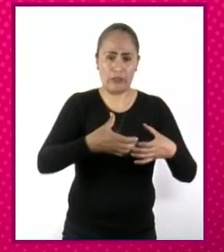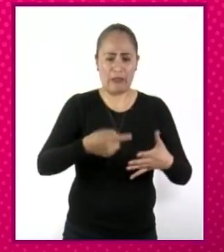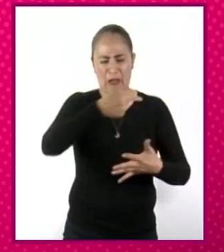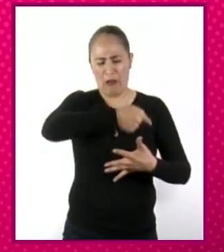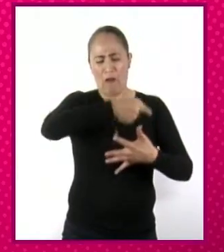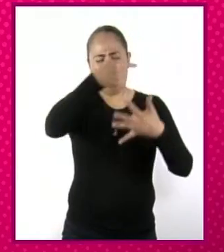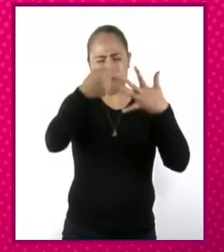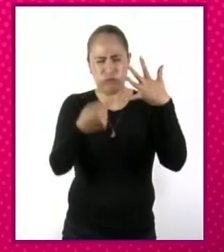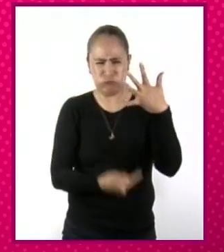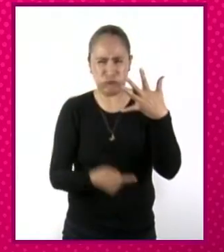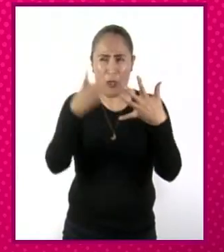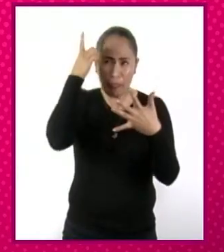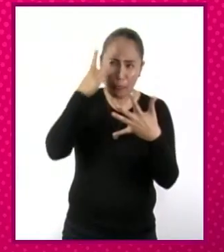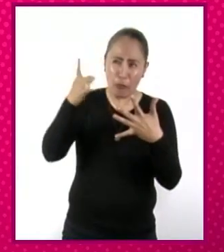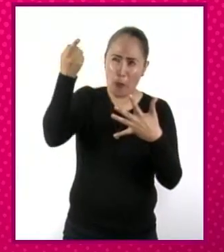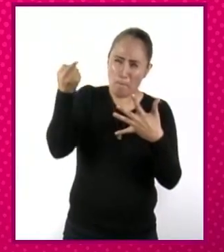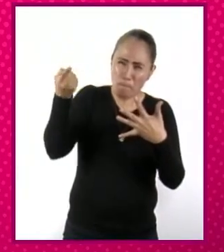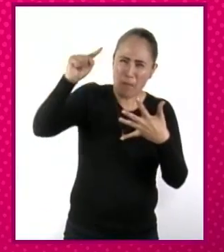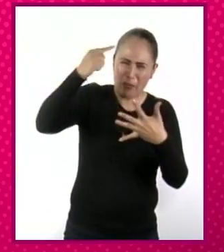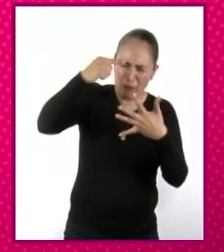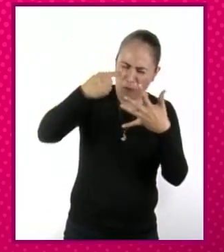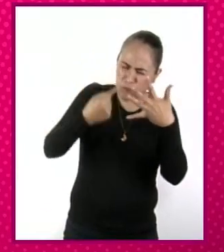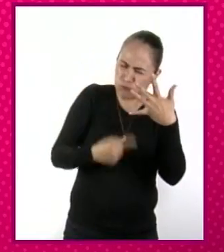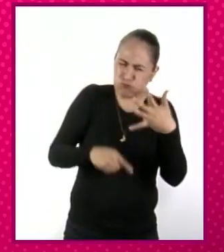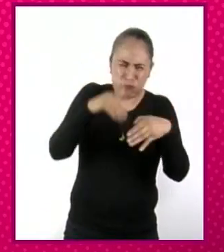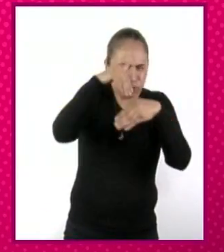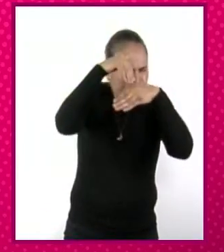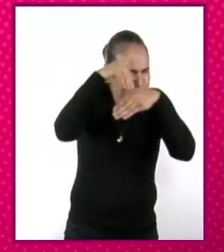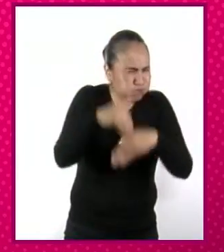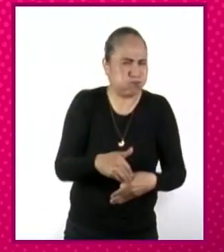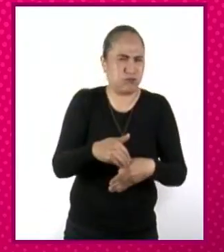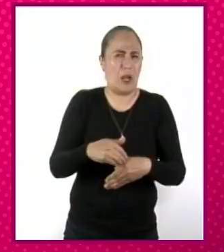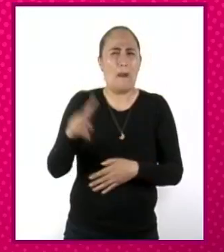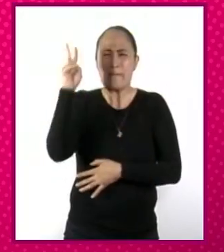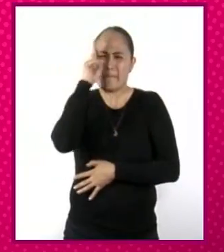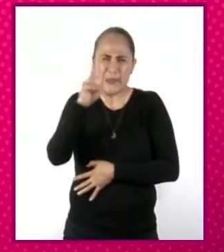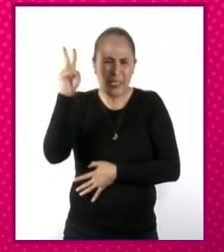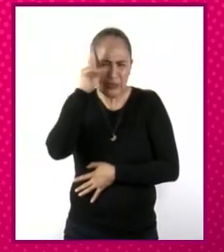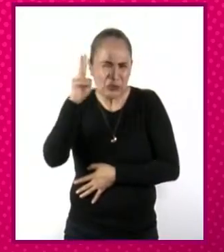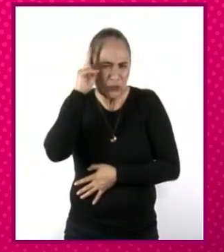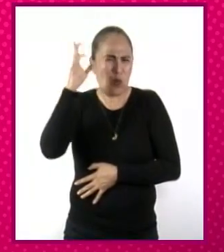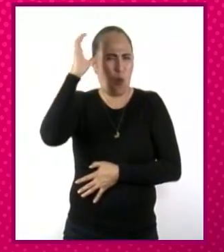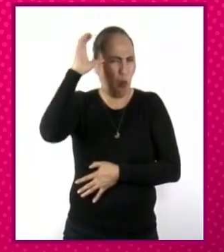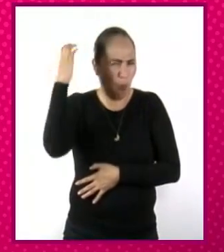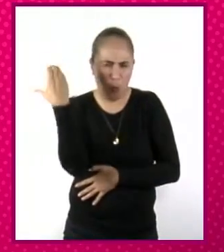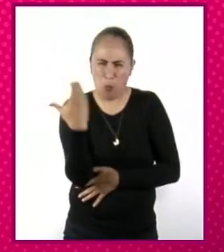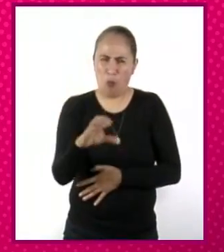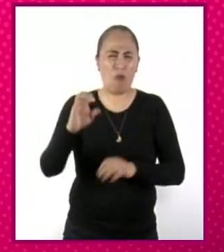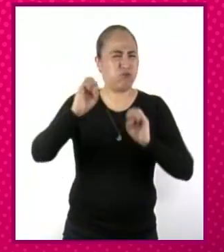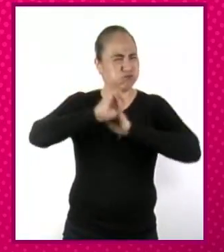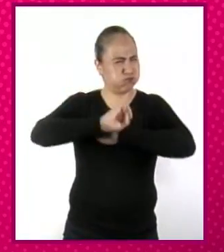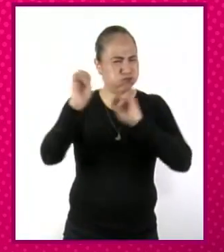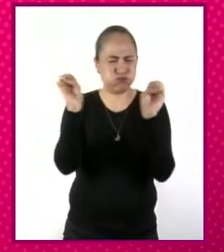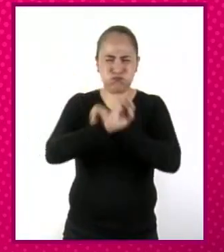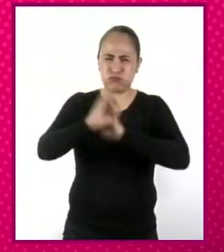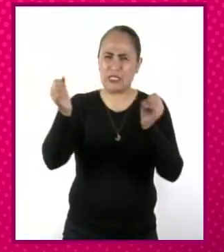letra los designios divinos, que iba a ser un lugar en donde no iba a haber vicios, no iba a haber crímenes, no iba a haber ningún tipo de problema, porque iban a vivir de